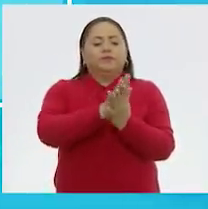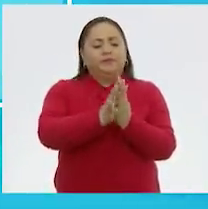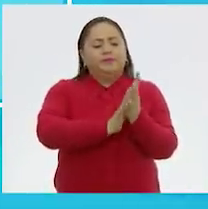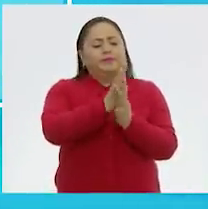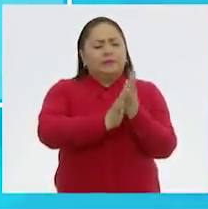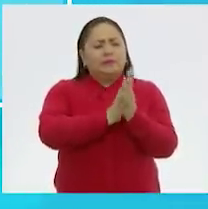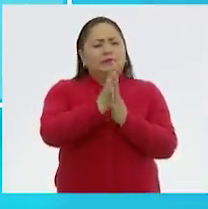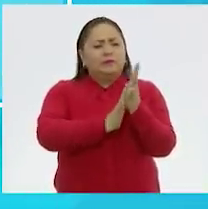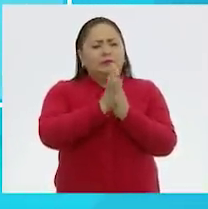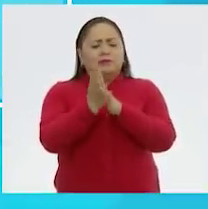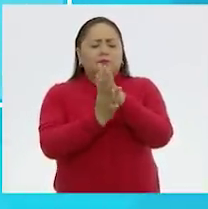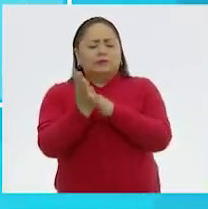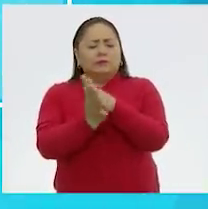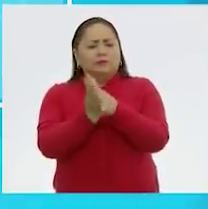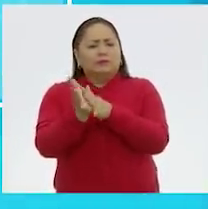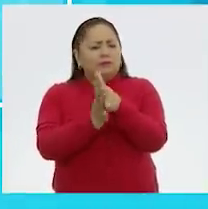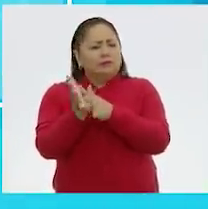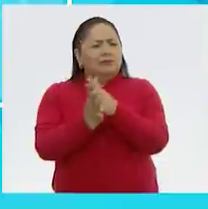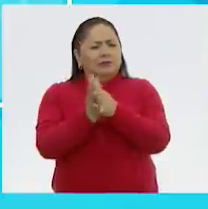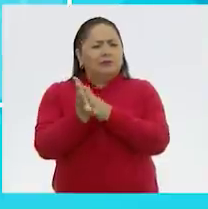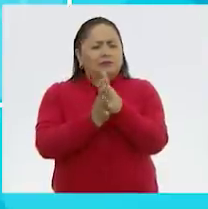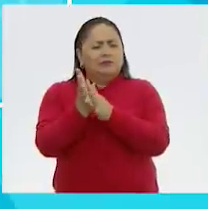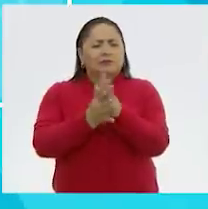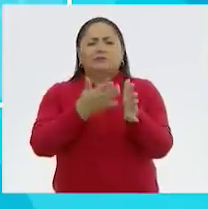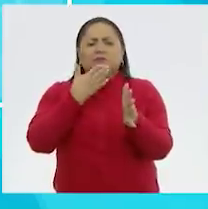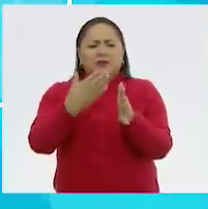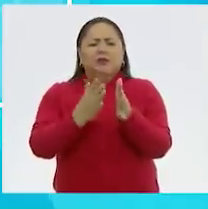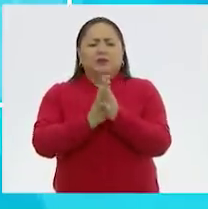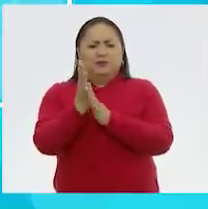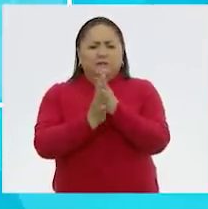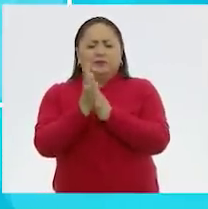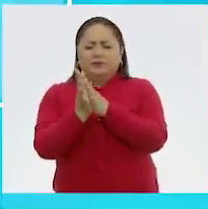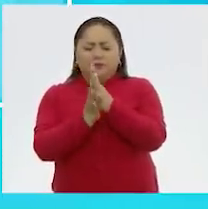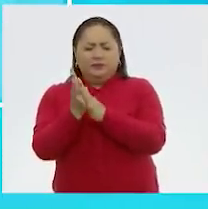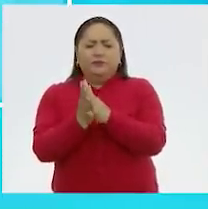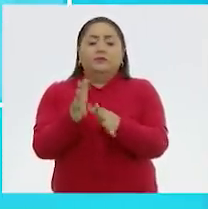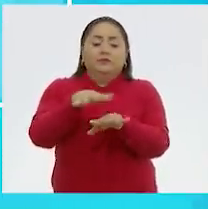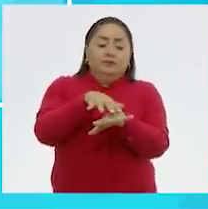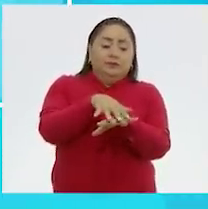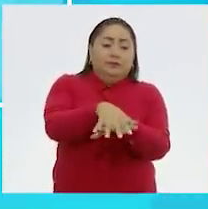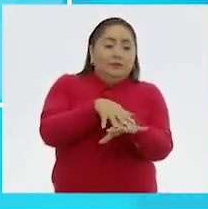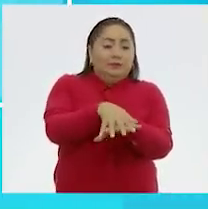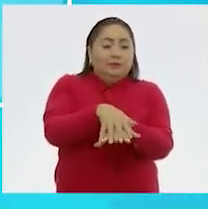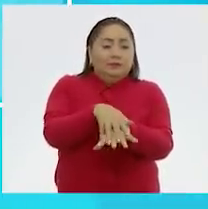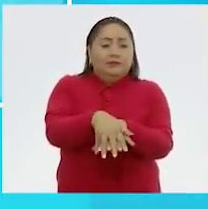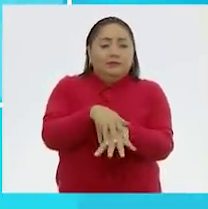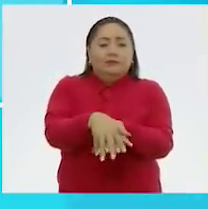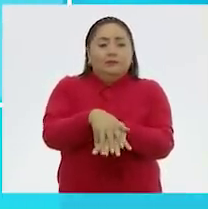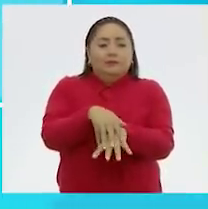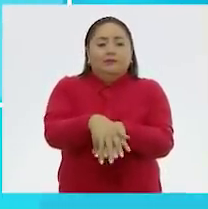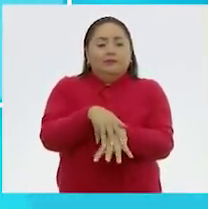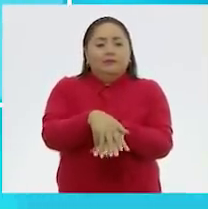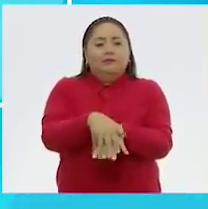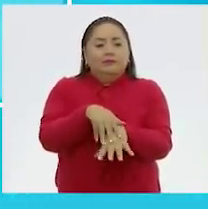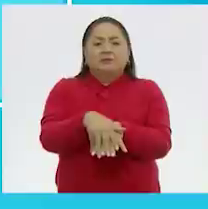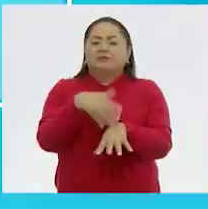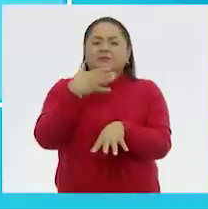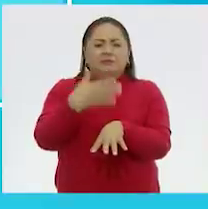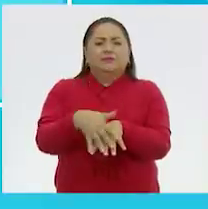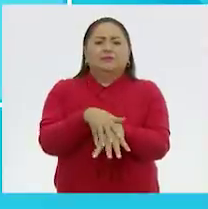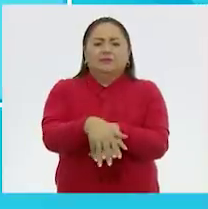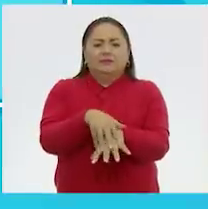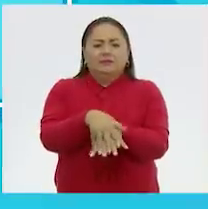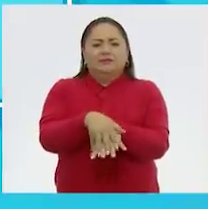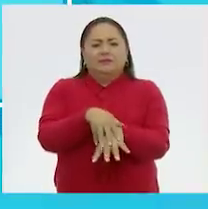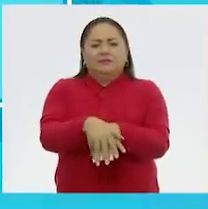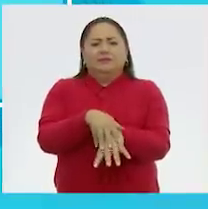con la otra. Ahora, frota la palma de una de tus manos contra el dorso de la otra, entrelazando los dedos. Repite lo mismo con